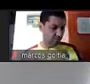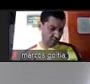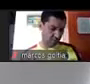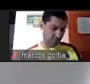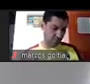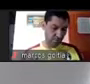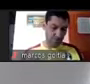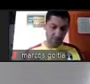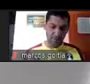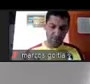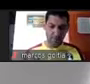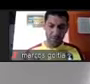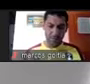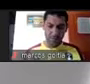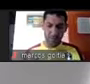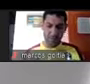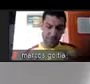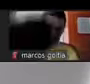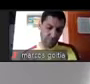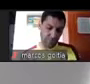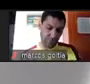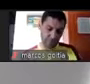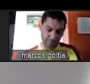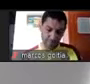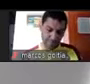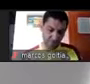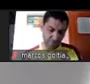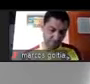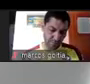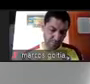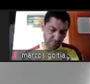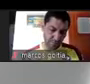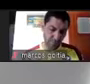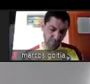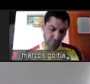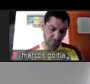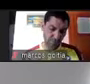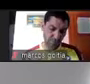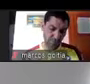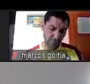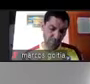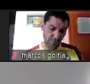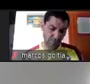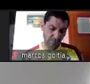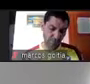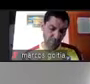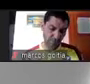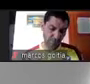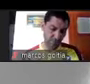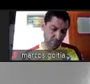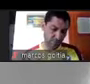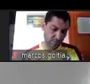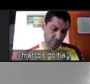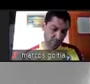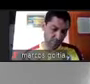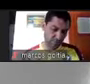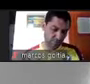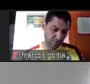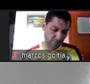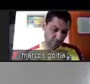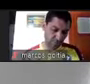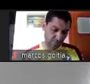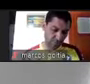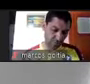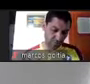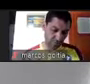y 4 que entran en la categoría de partido. Así es que le valoramos muchísimo a las 14 personas que se han inscrito, demostrando un gran interés